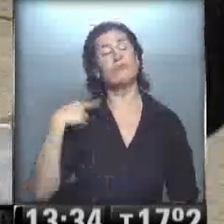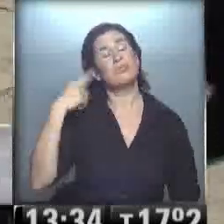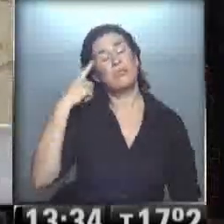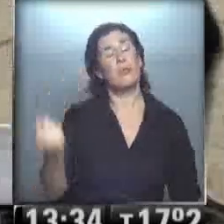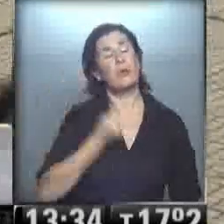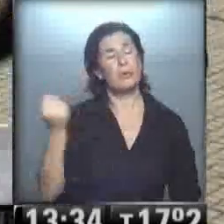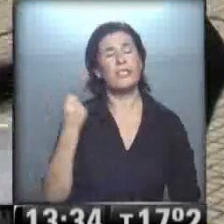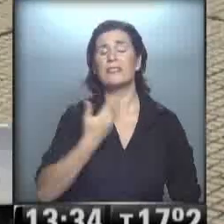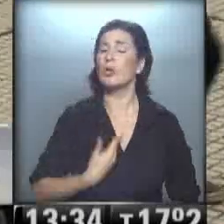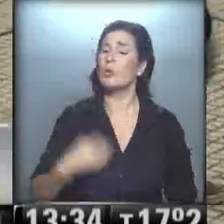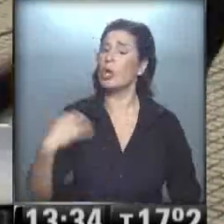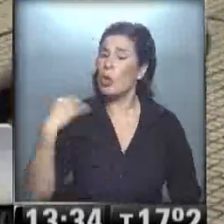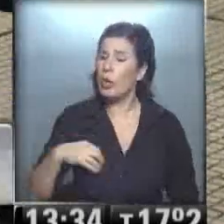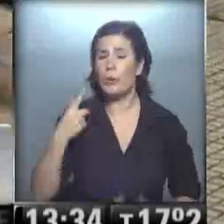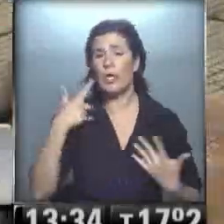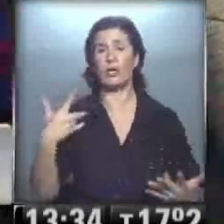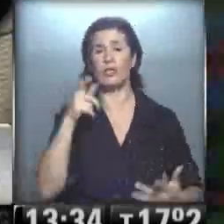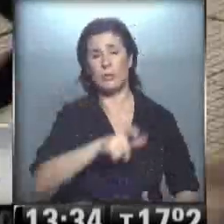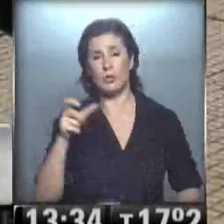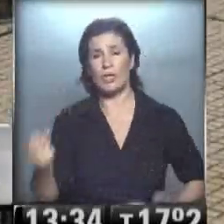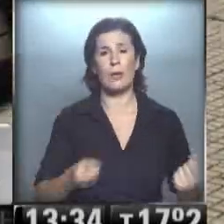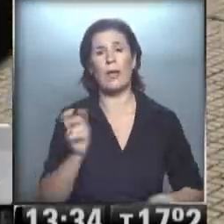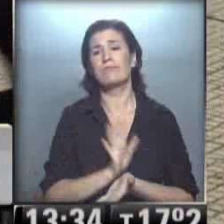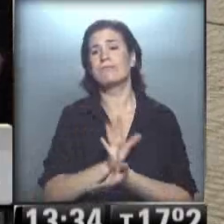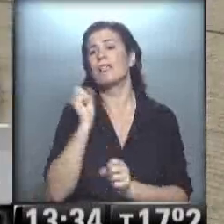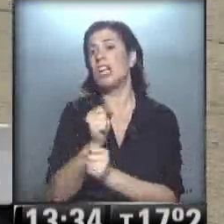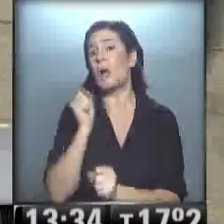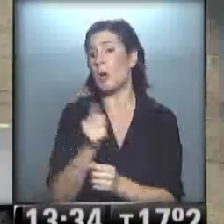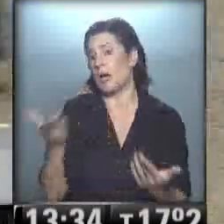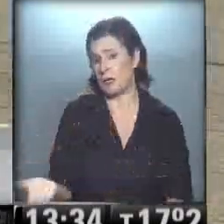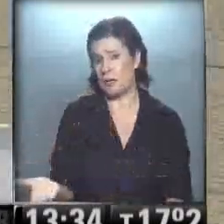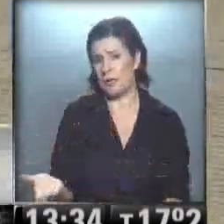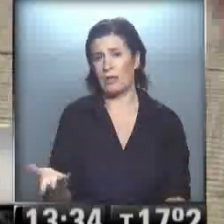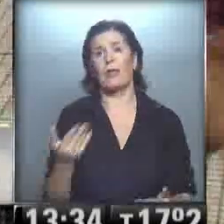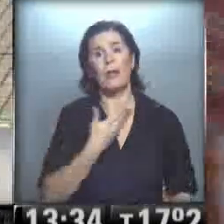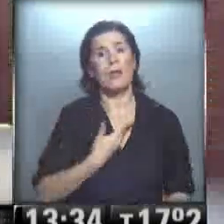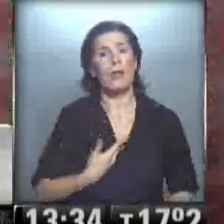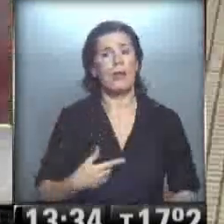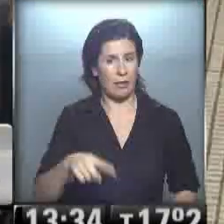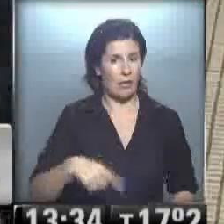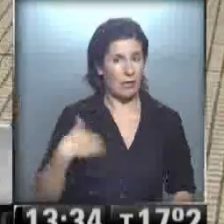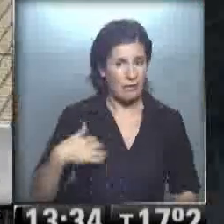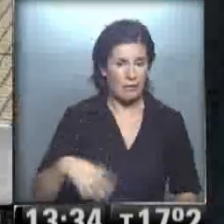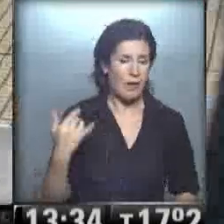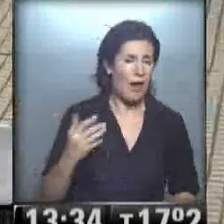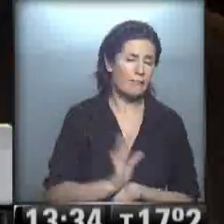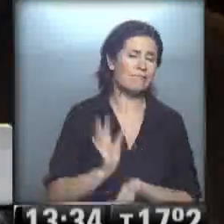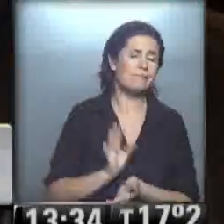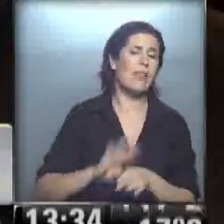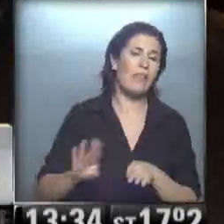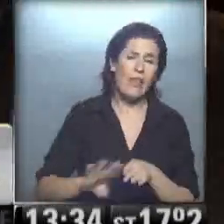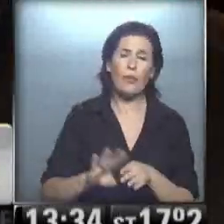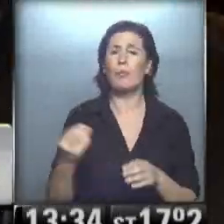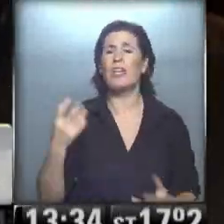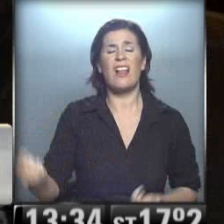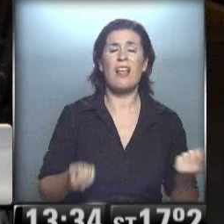de reconocer a los artistas de la danza como trabajadores. Es una deuda que tiene el país. La danza es la única